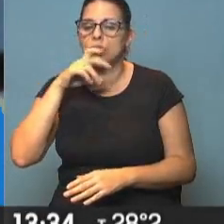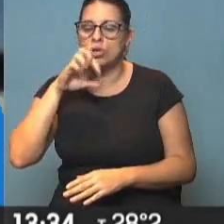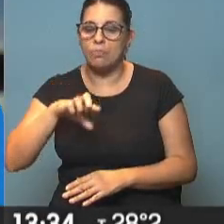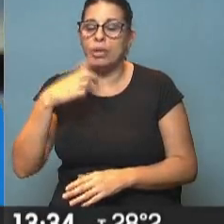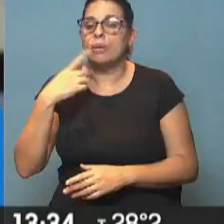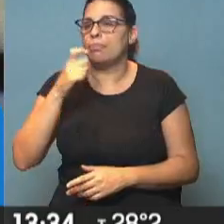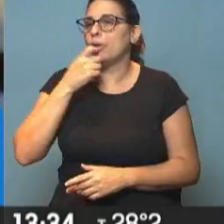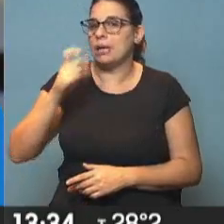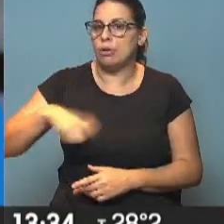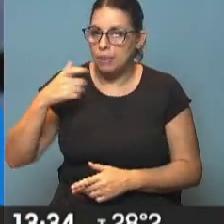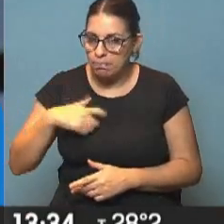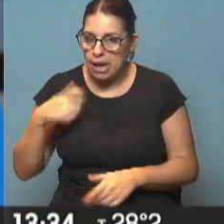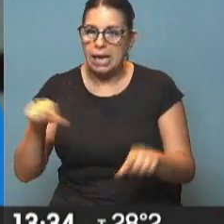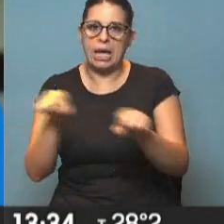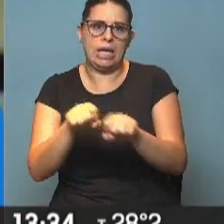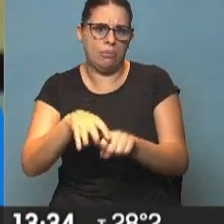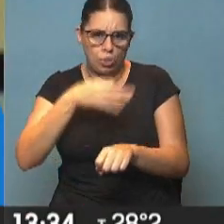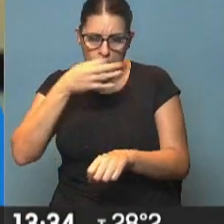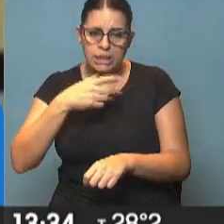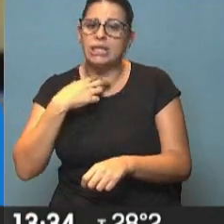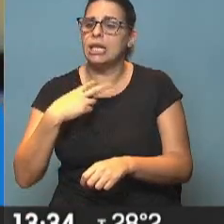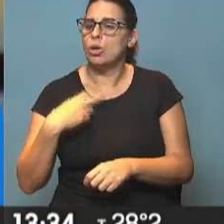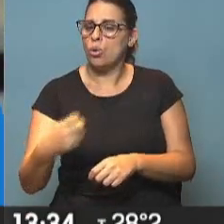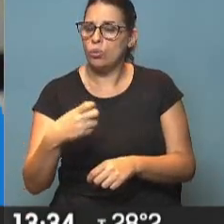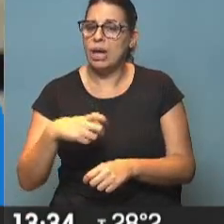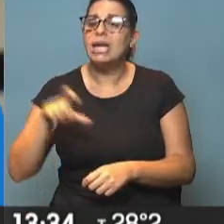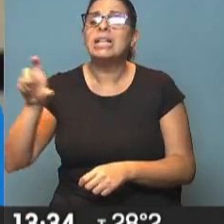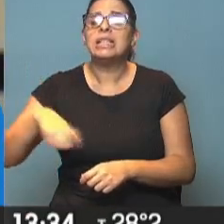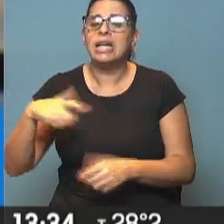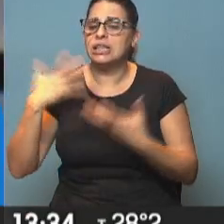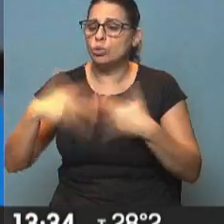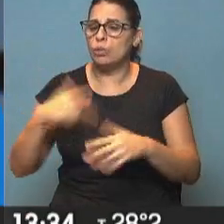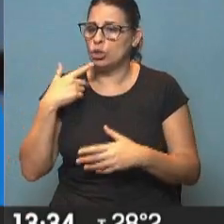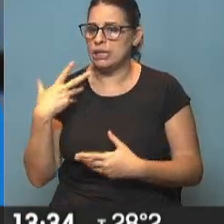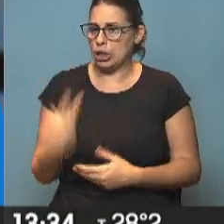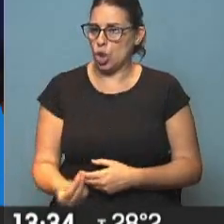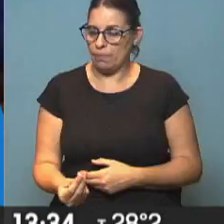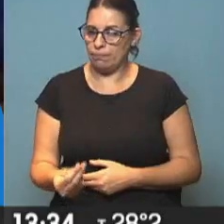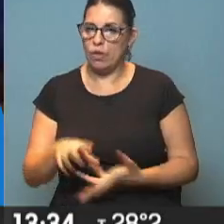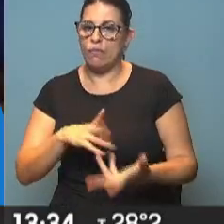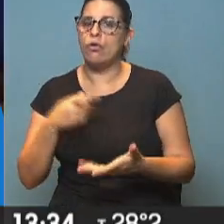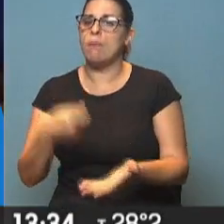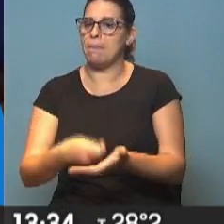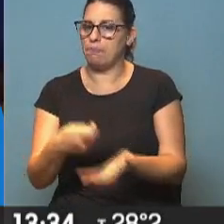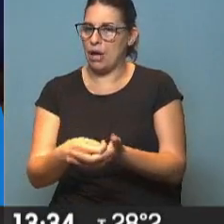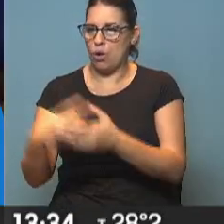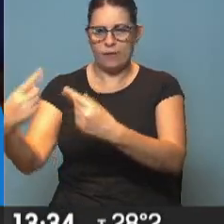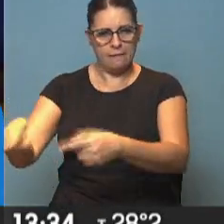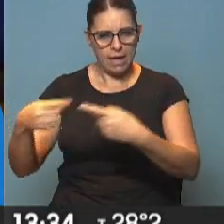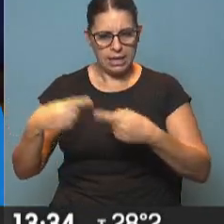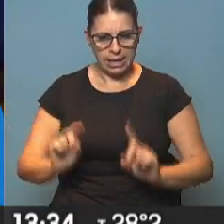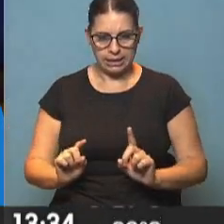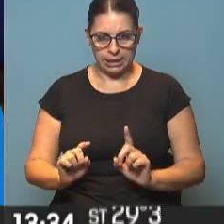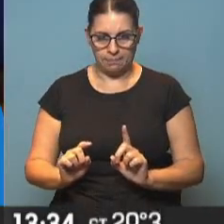la prepaga la del cable o lo que sea quiere cobrar la tarjeta te dice que no eso es eso es el modo de pago que no es distinto a